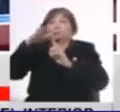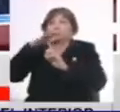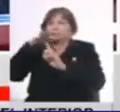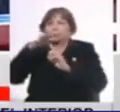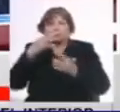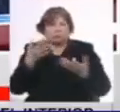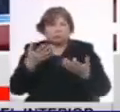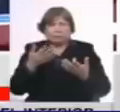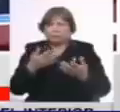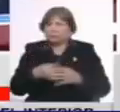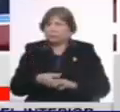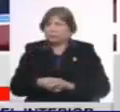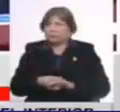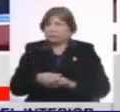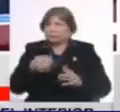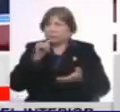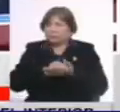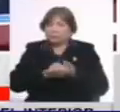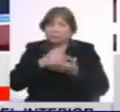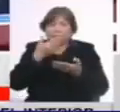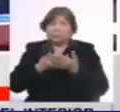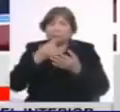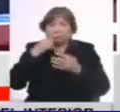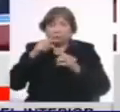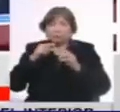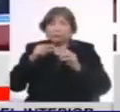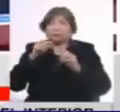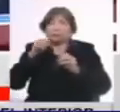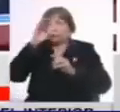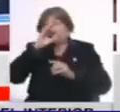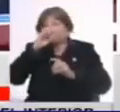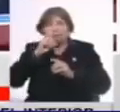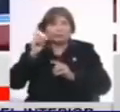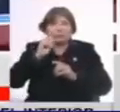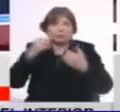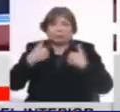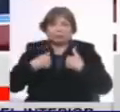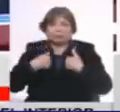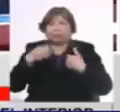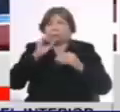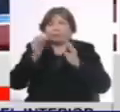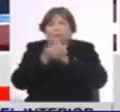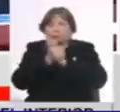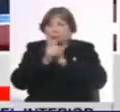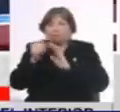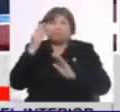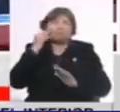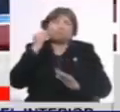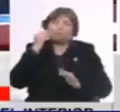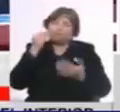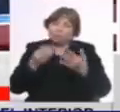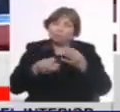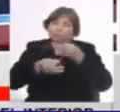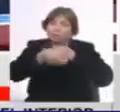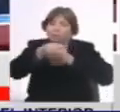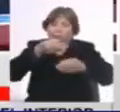ambiente y el que estaba en el área de búsqueda no tenía experiencia, y es por eso que se